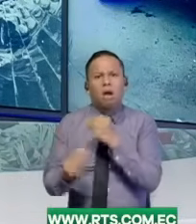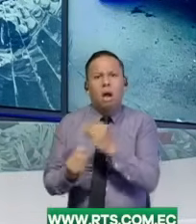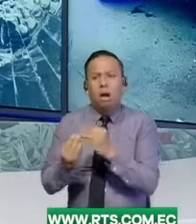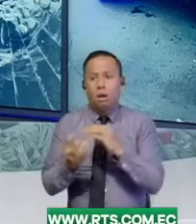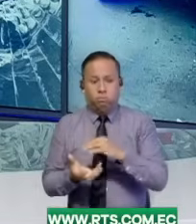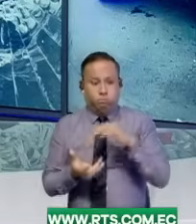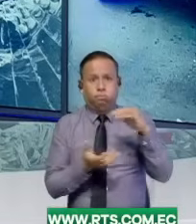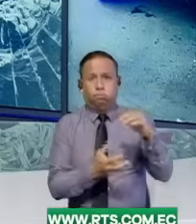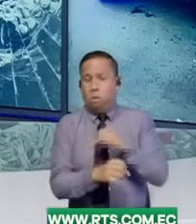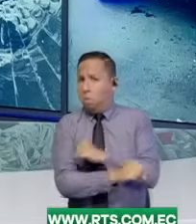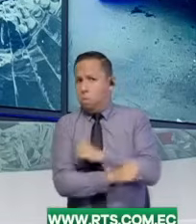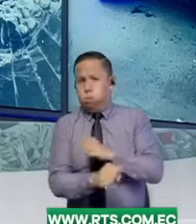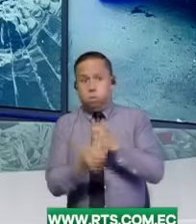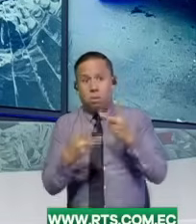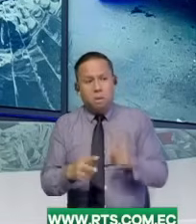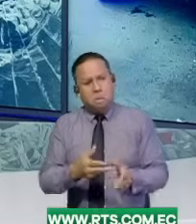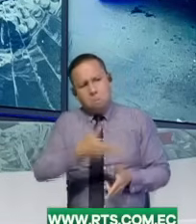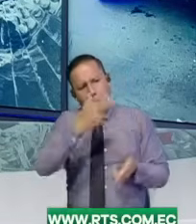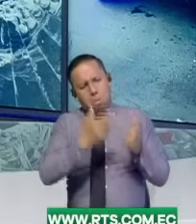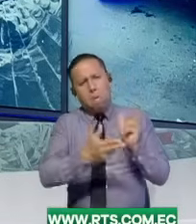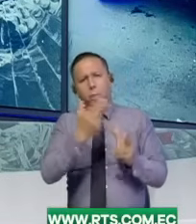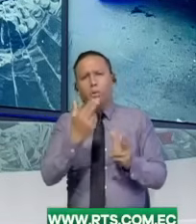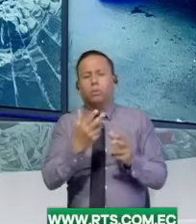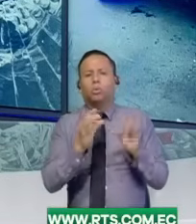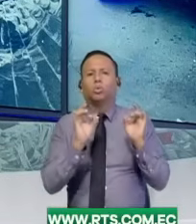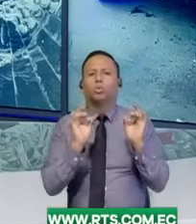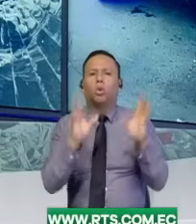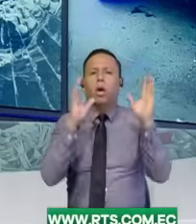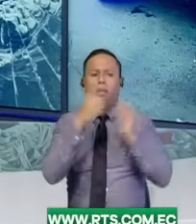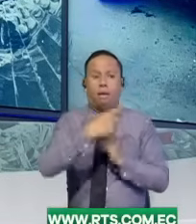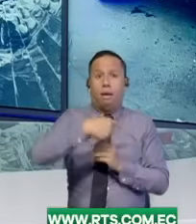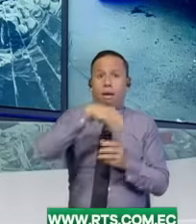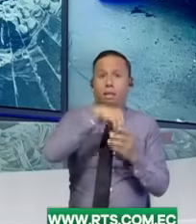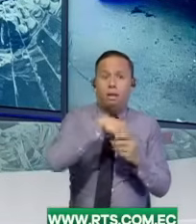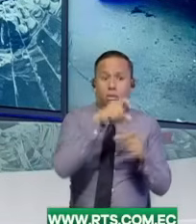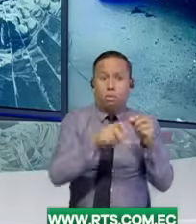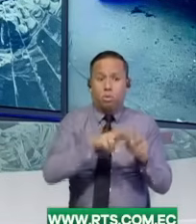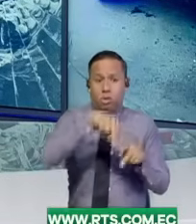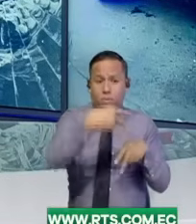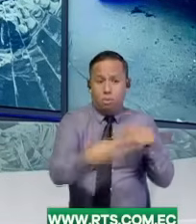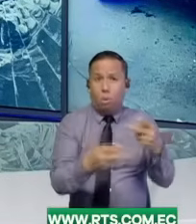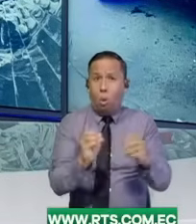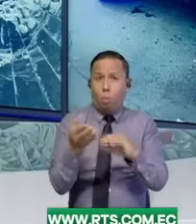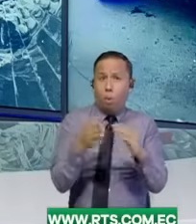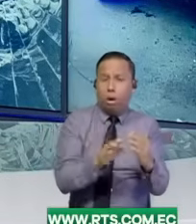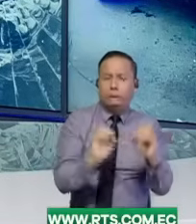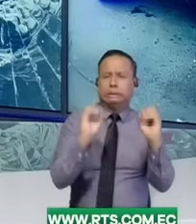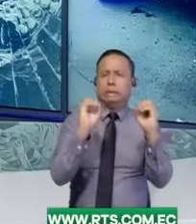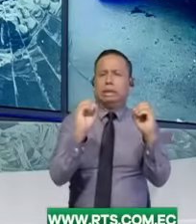y realizaron disparos. Afortunadamente no hubo personas heridas ni fallecidas.